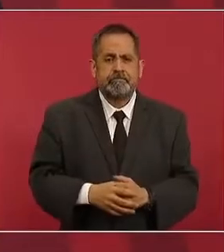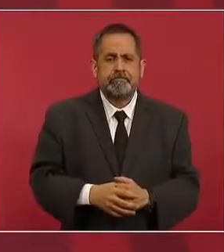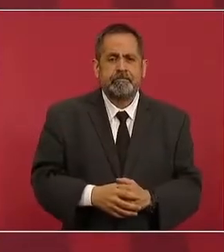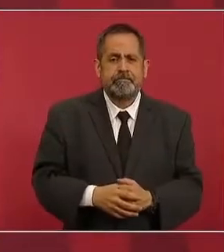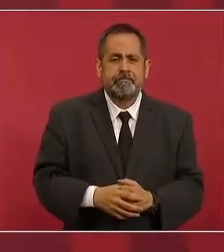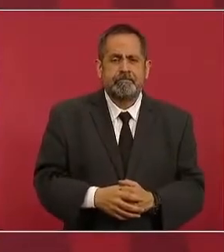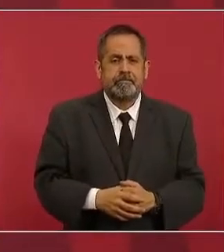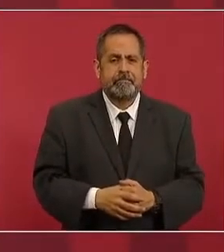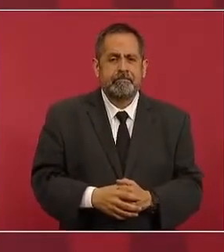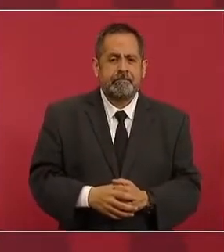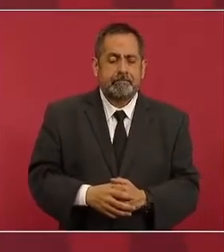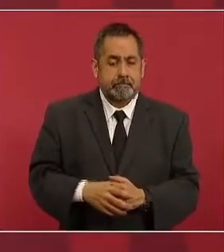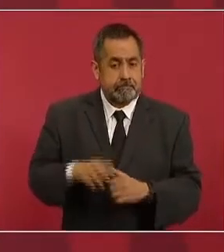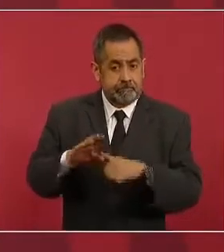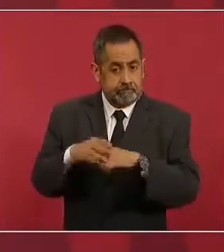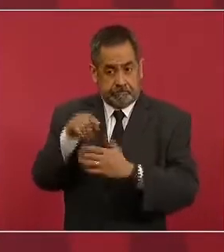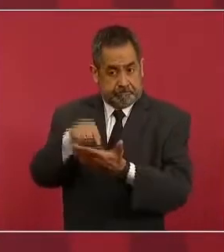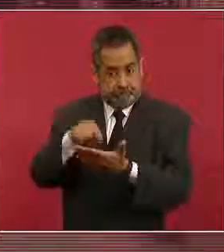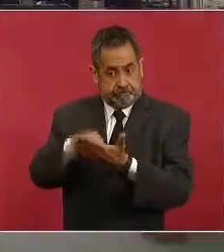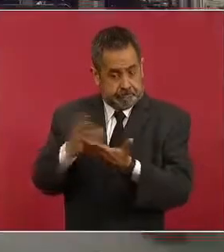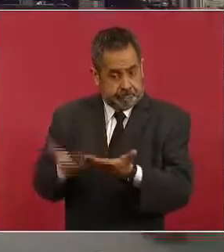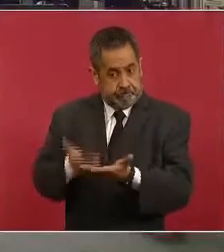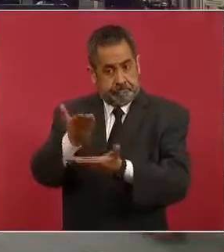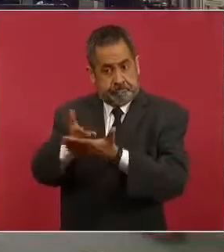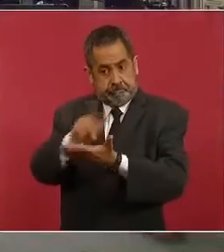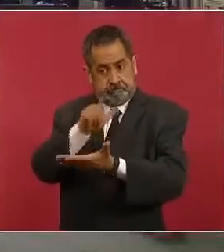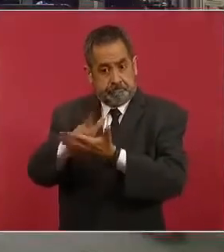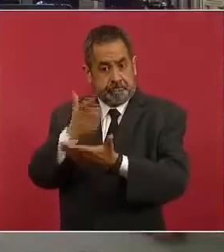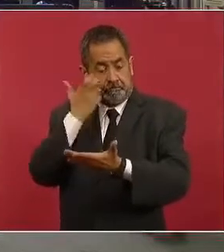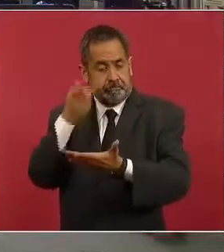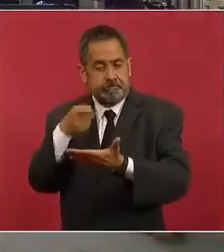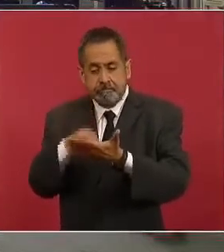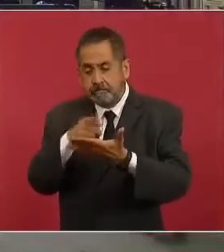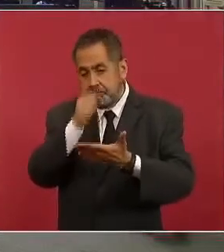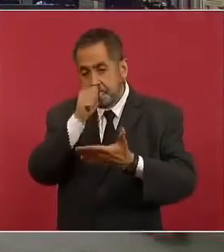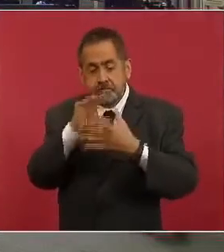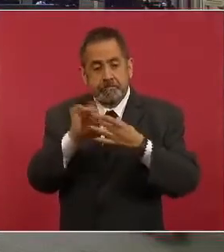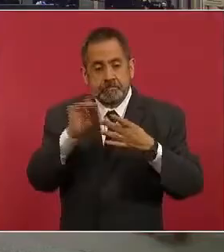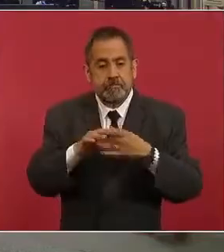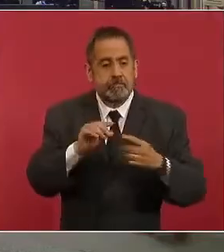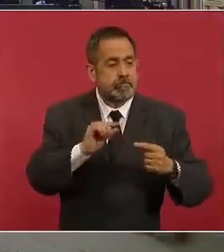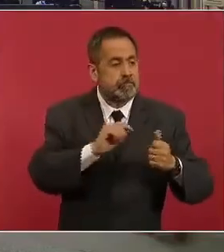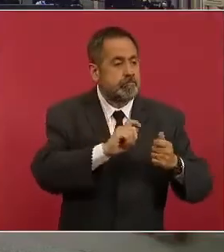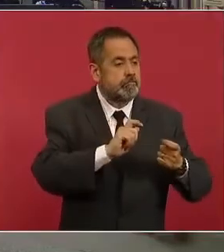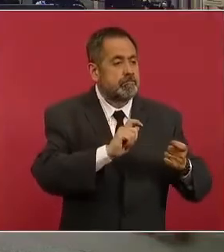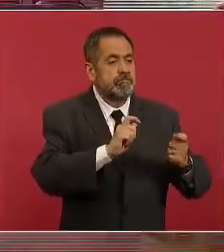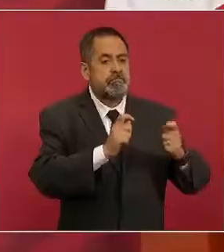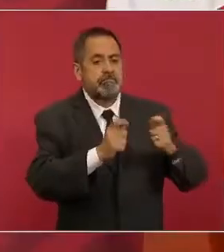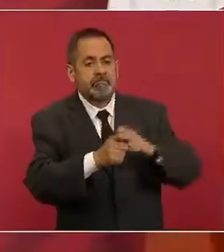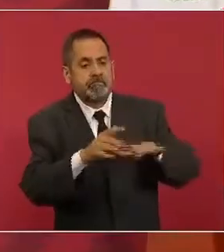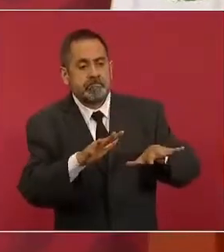se contempla en la iniciativa lo de la transición energética,